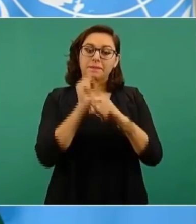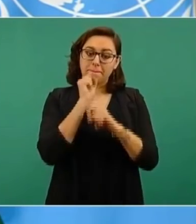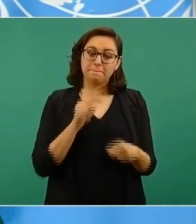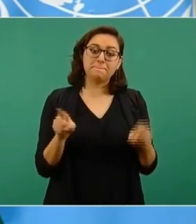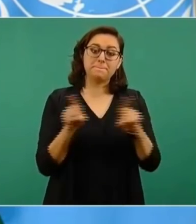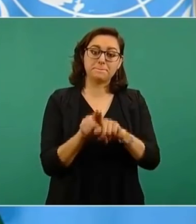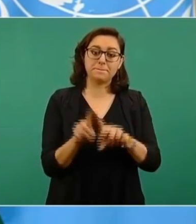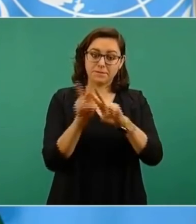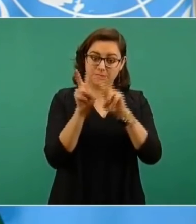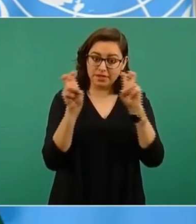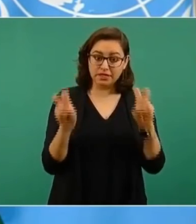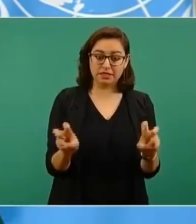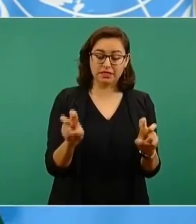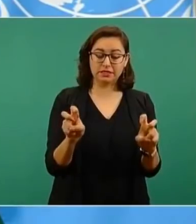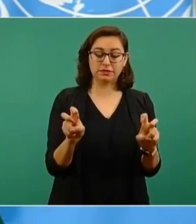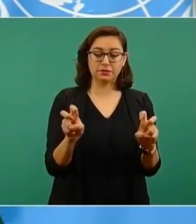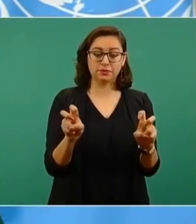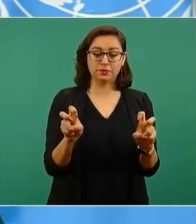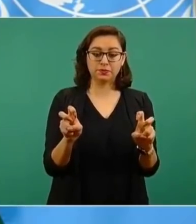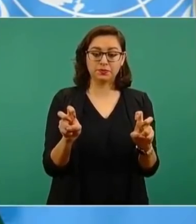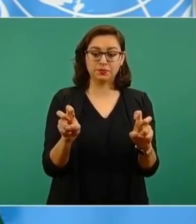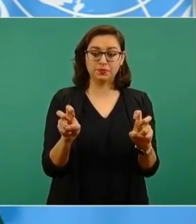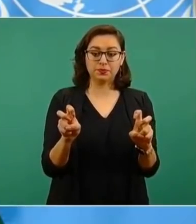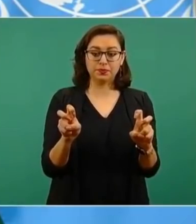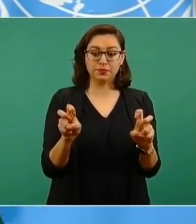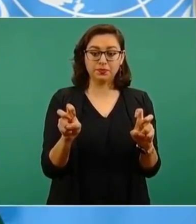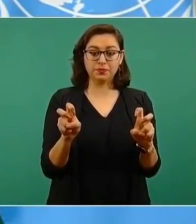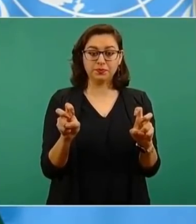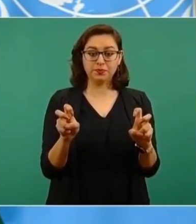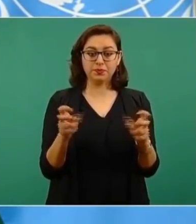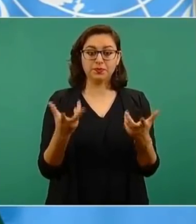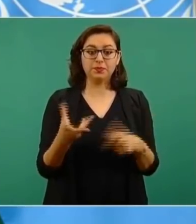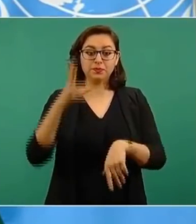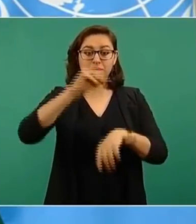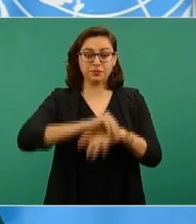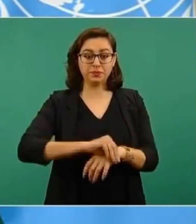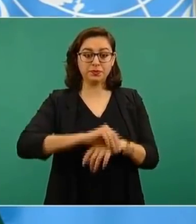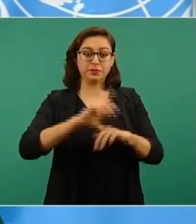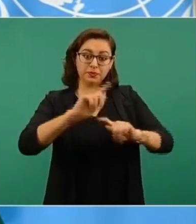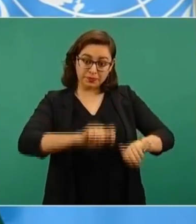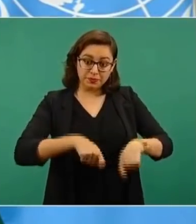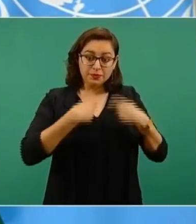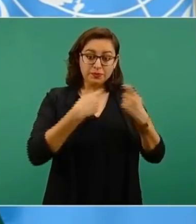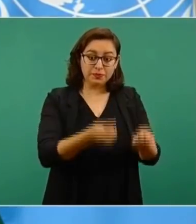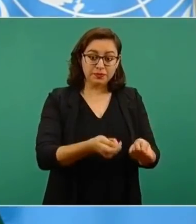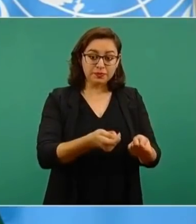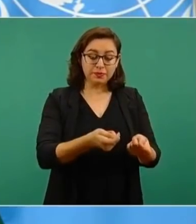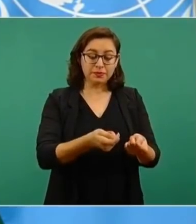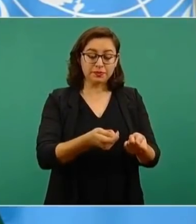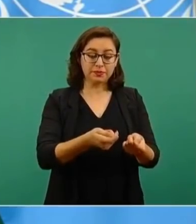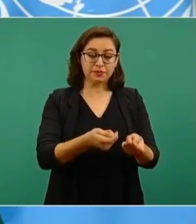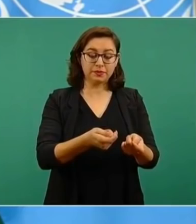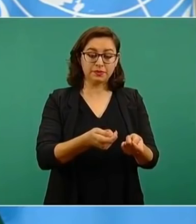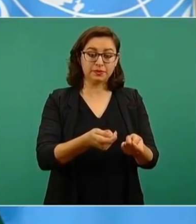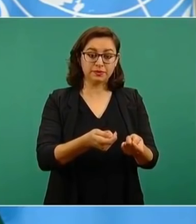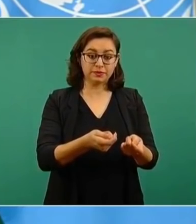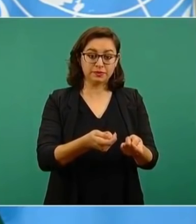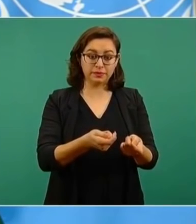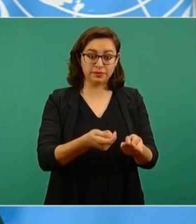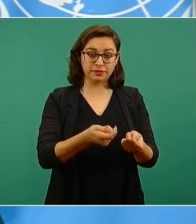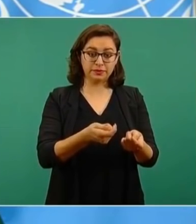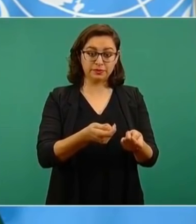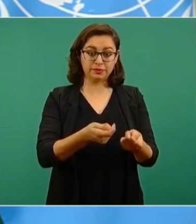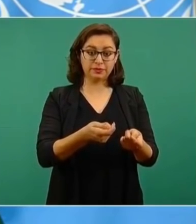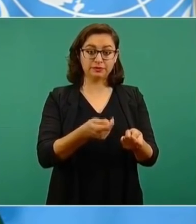caso de las concesiones o los permisos que se